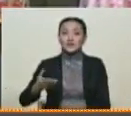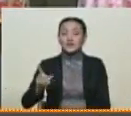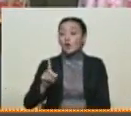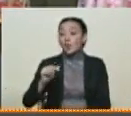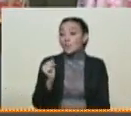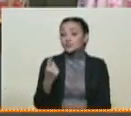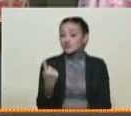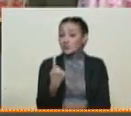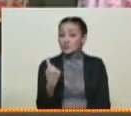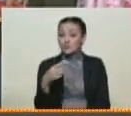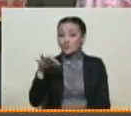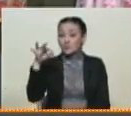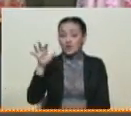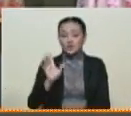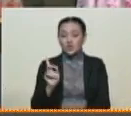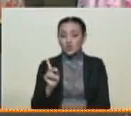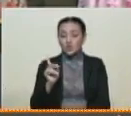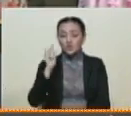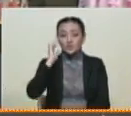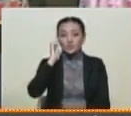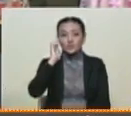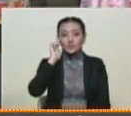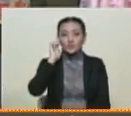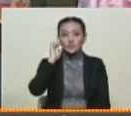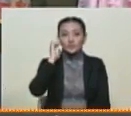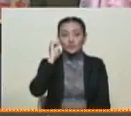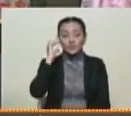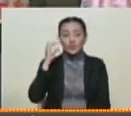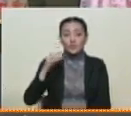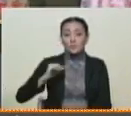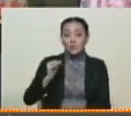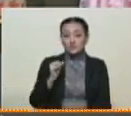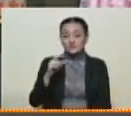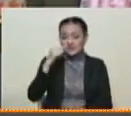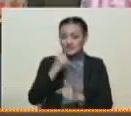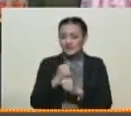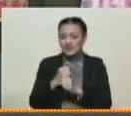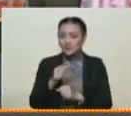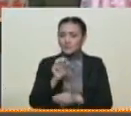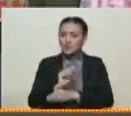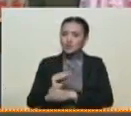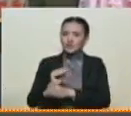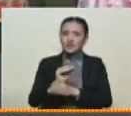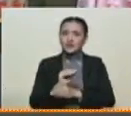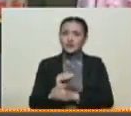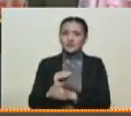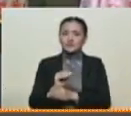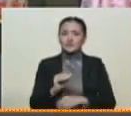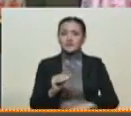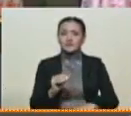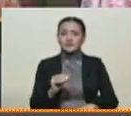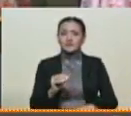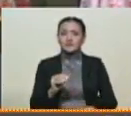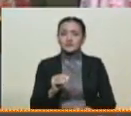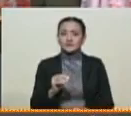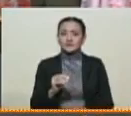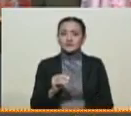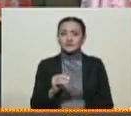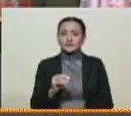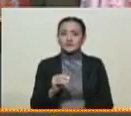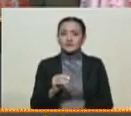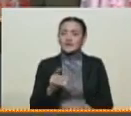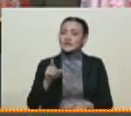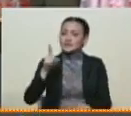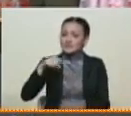policía solo, es el policía en su trabajo de proteger, de enfrentar la violencia, pero es